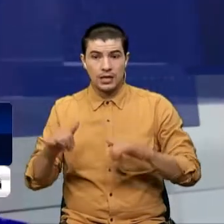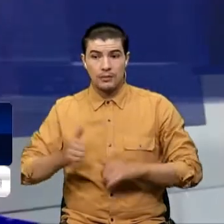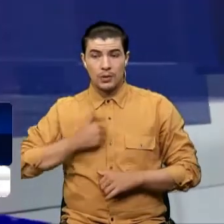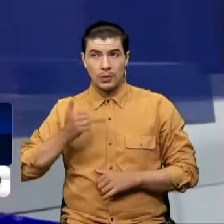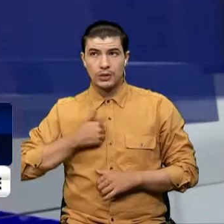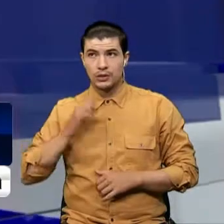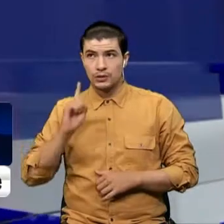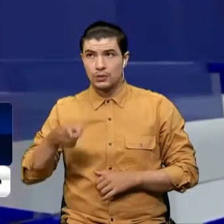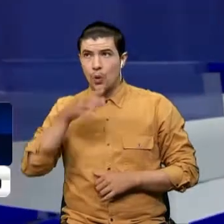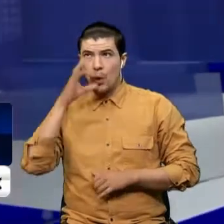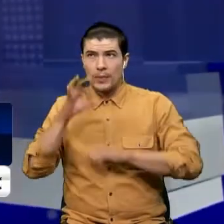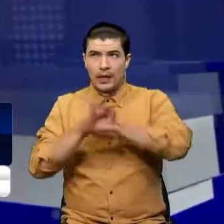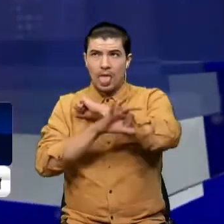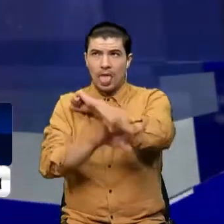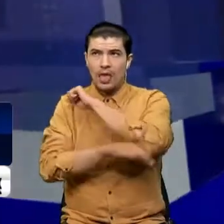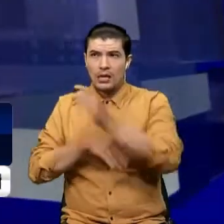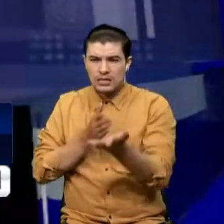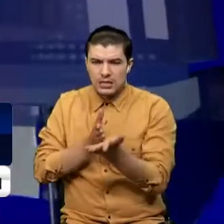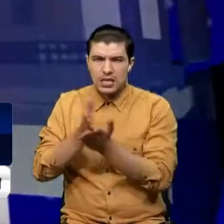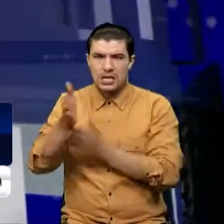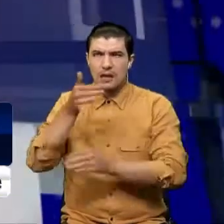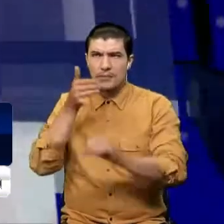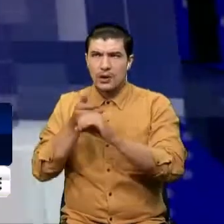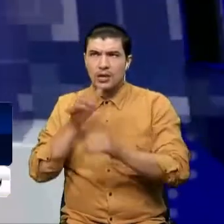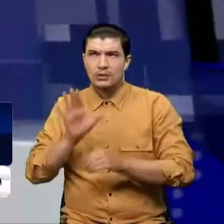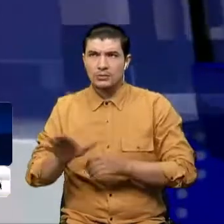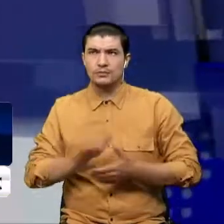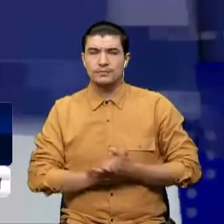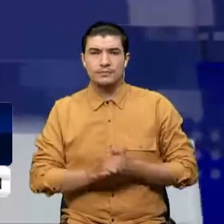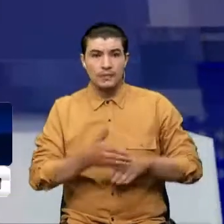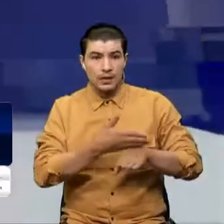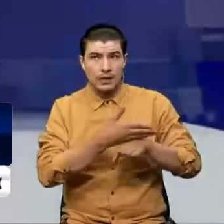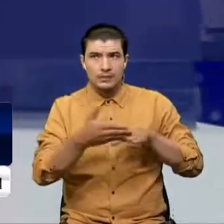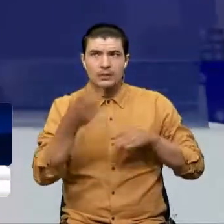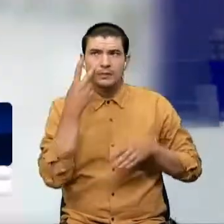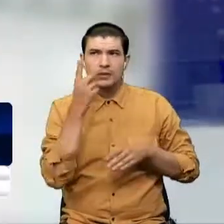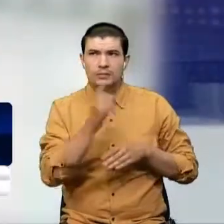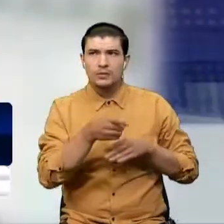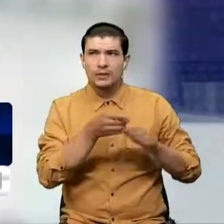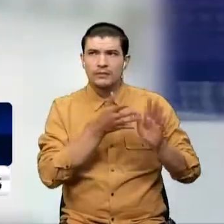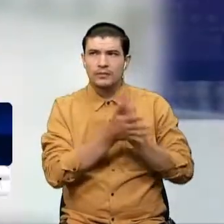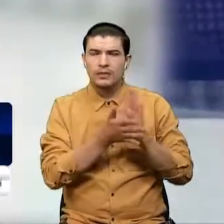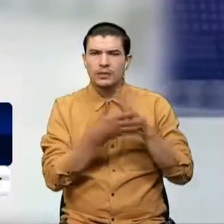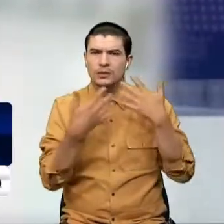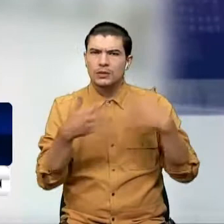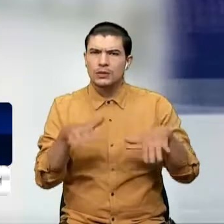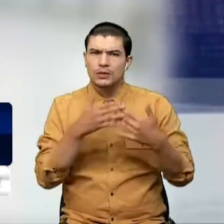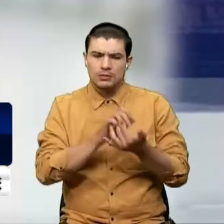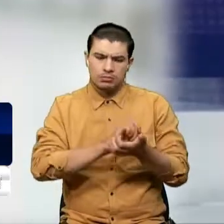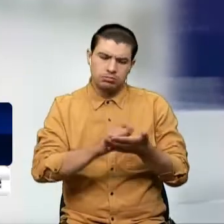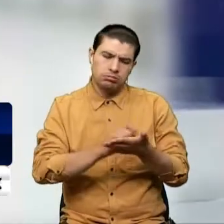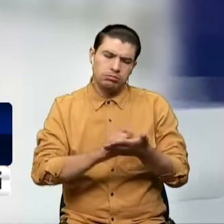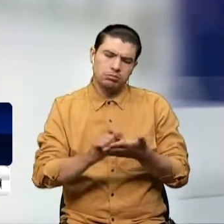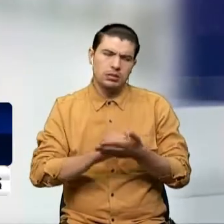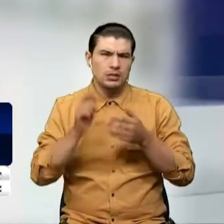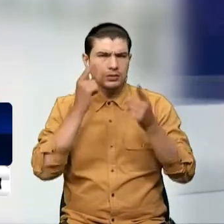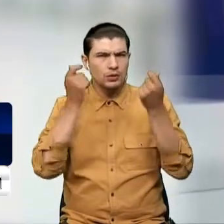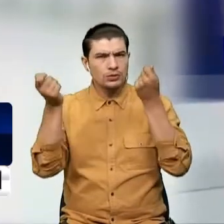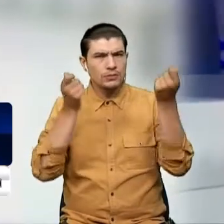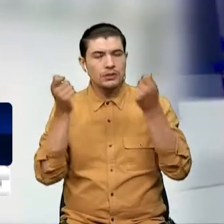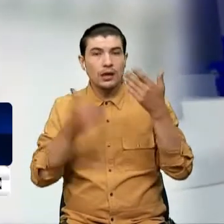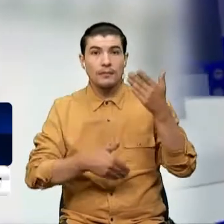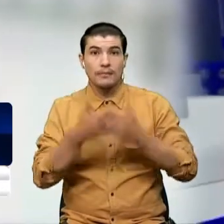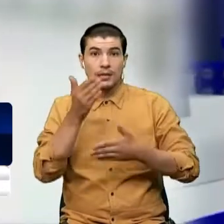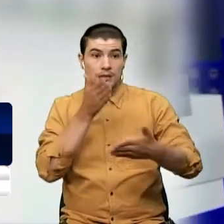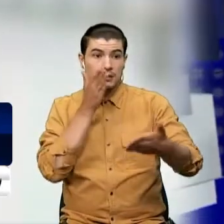sujeto para seguir abusando de la menor sin embargo unas notas en el diario de la niña levantaron las sospechas en los familiares quienes instauraron